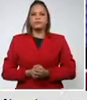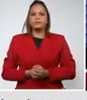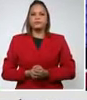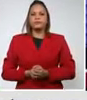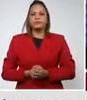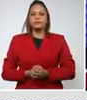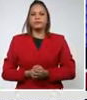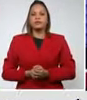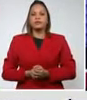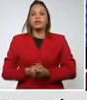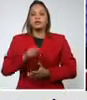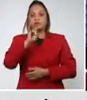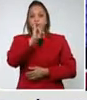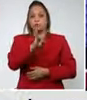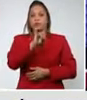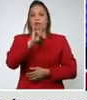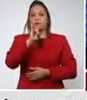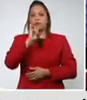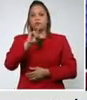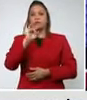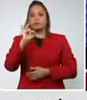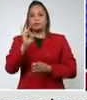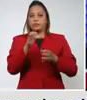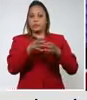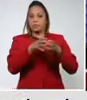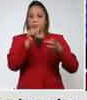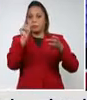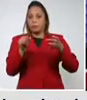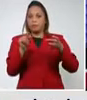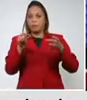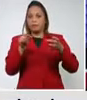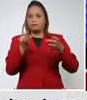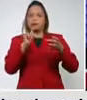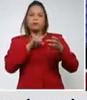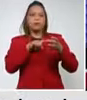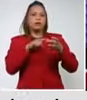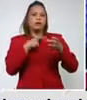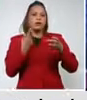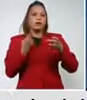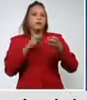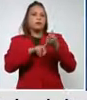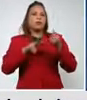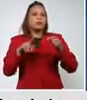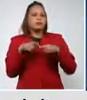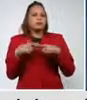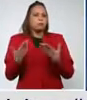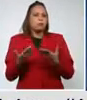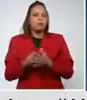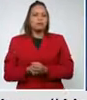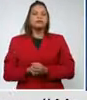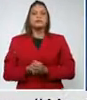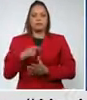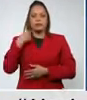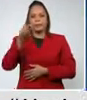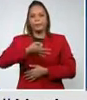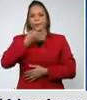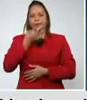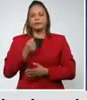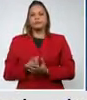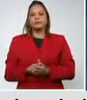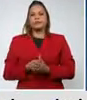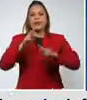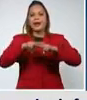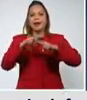Los 997 pacientes que se diagnosticaron, ¿de qué provincias son? La Habana, el